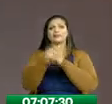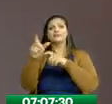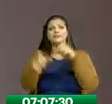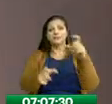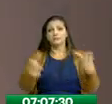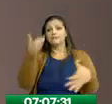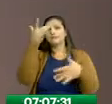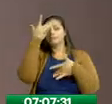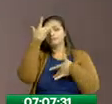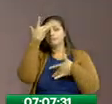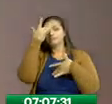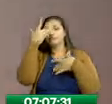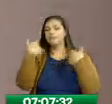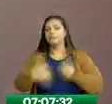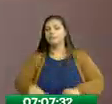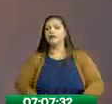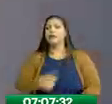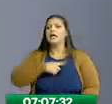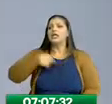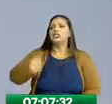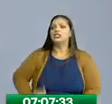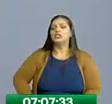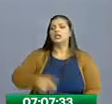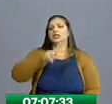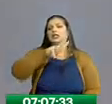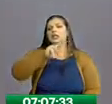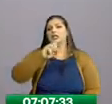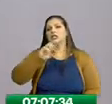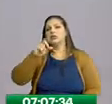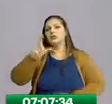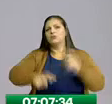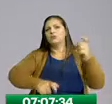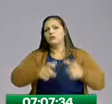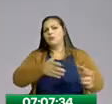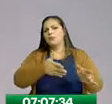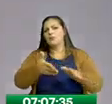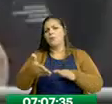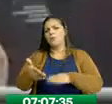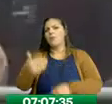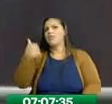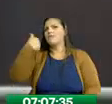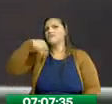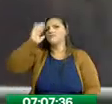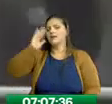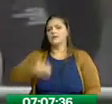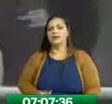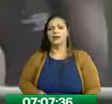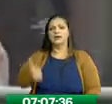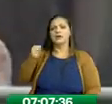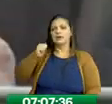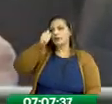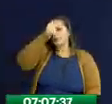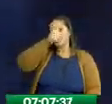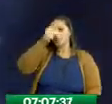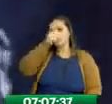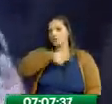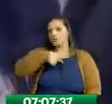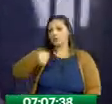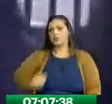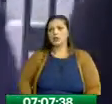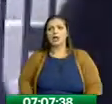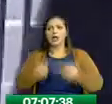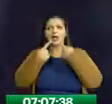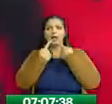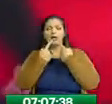Ya van más de 300 muertos por el coronavirus. Este domingo el país asiático actualizó las cifras y